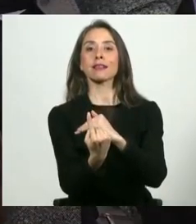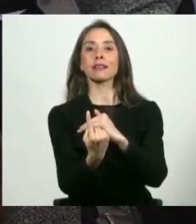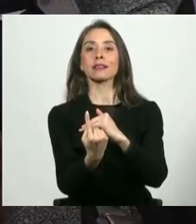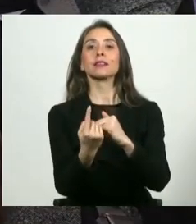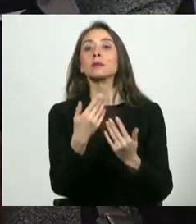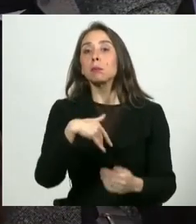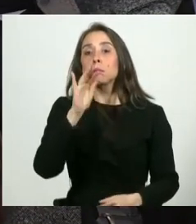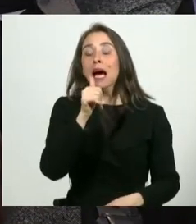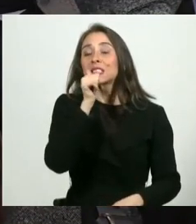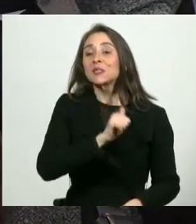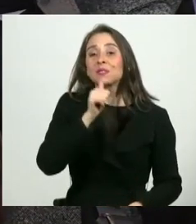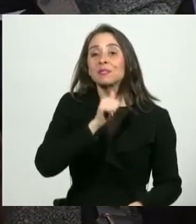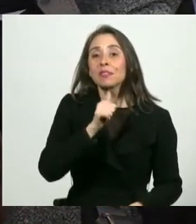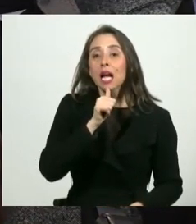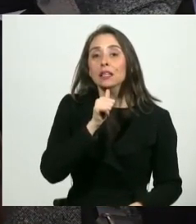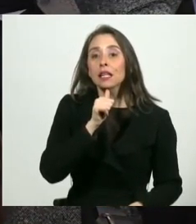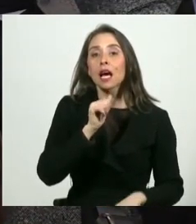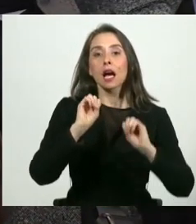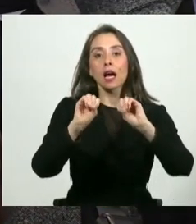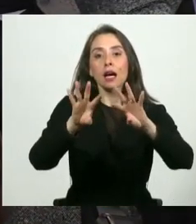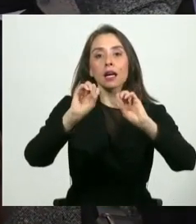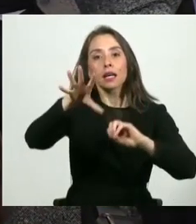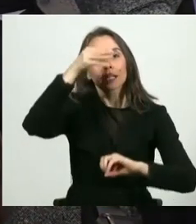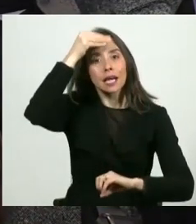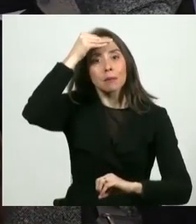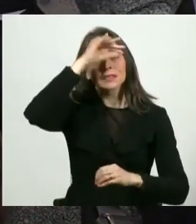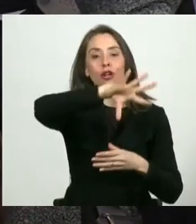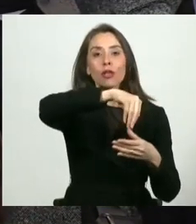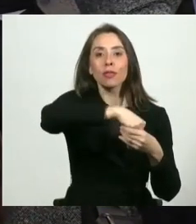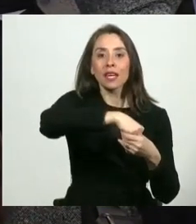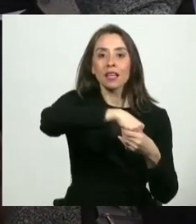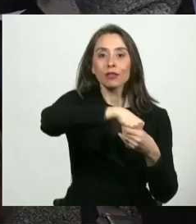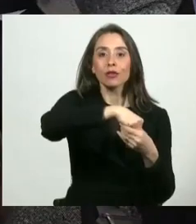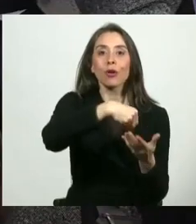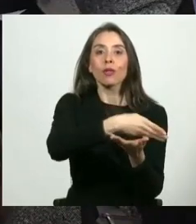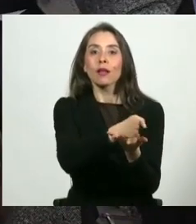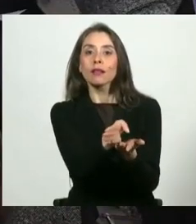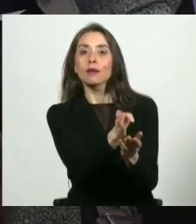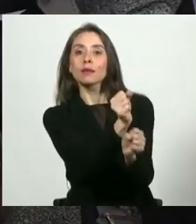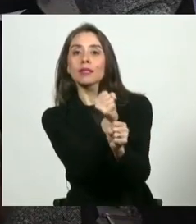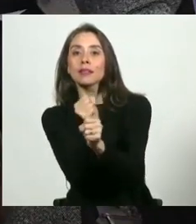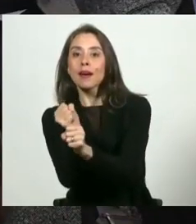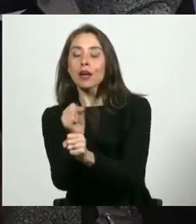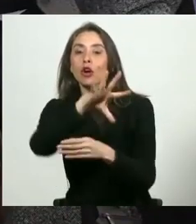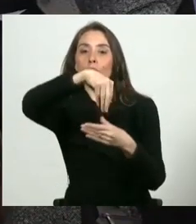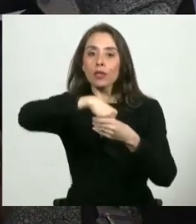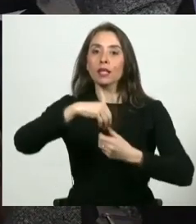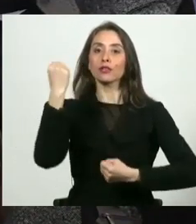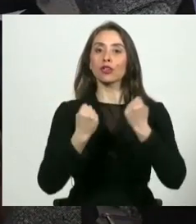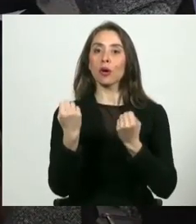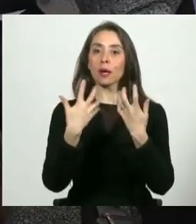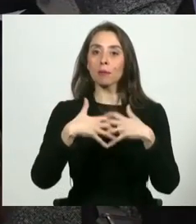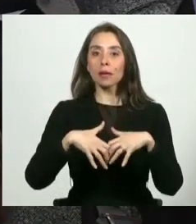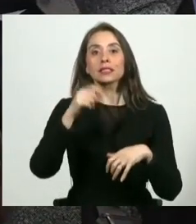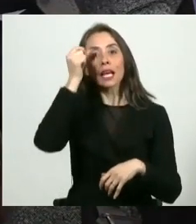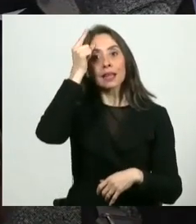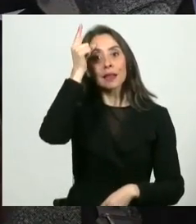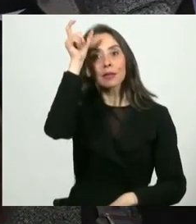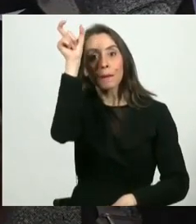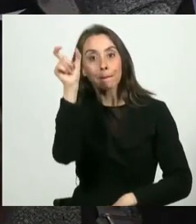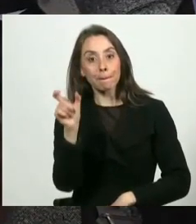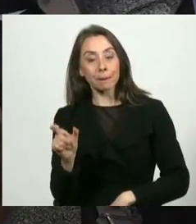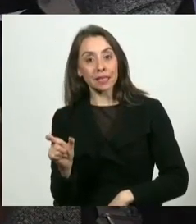más falta, siento yo, es la capacitación dentro de las áreas laborales, dentro de la empresa, para entender que la